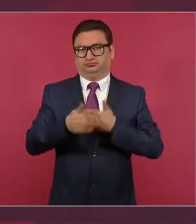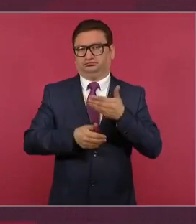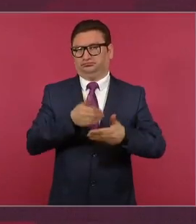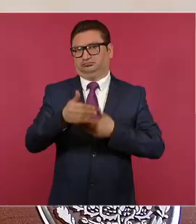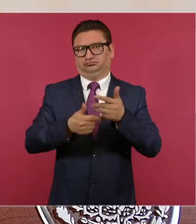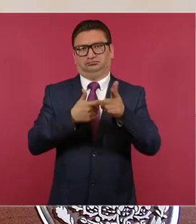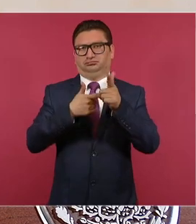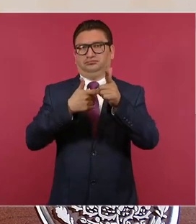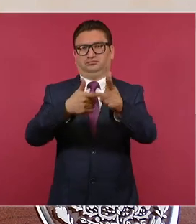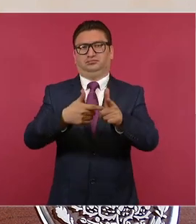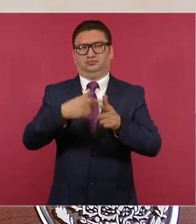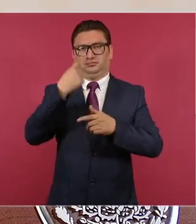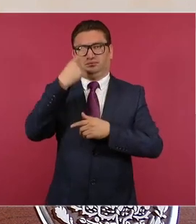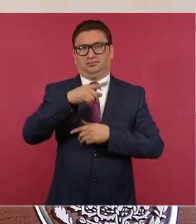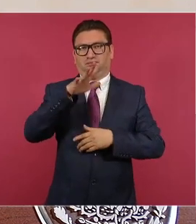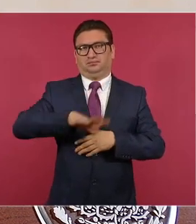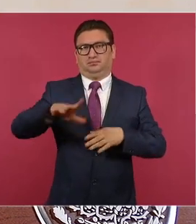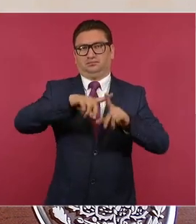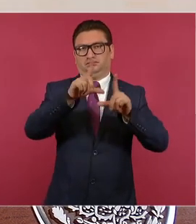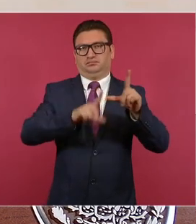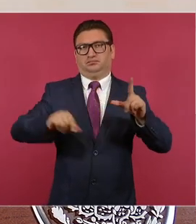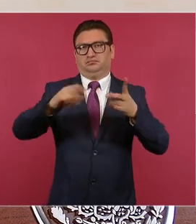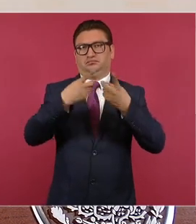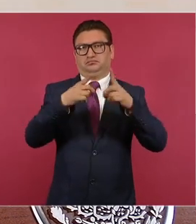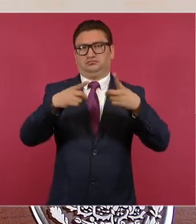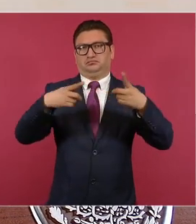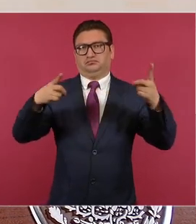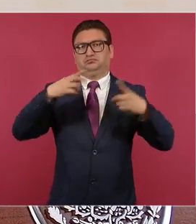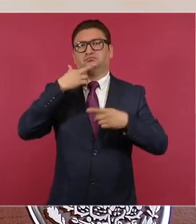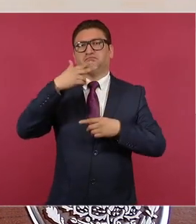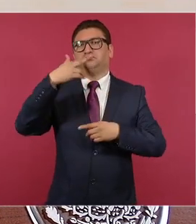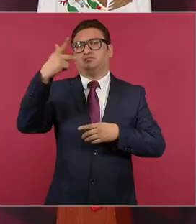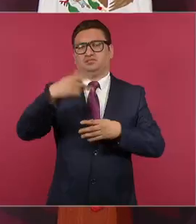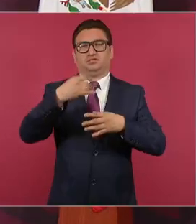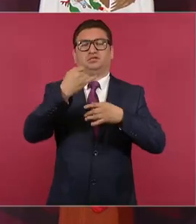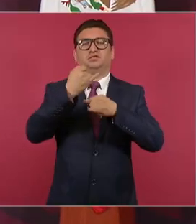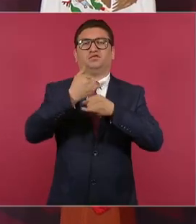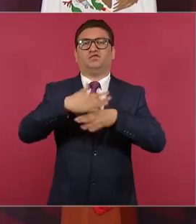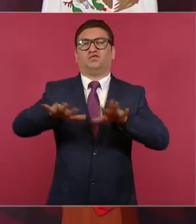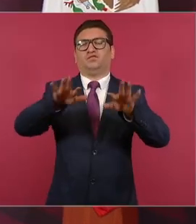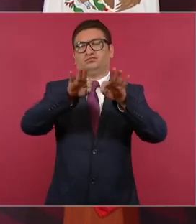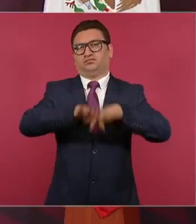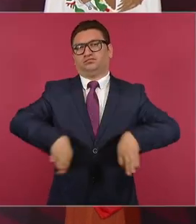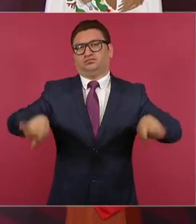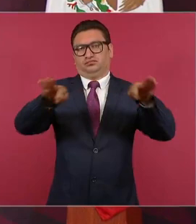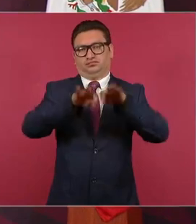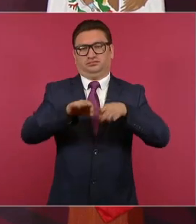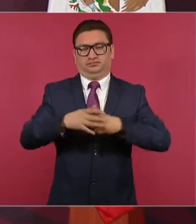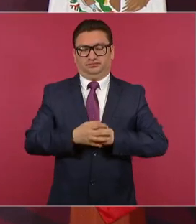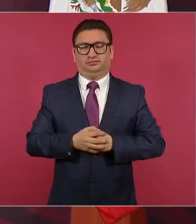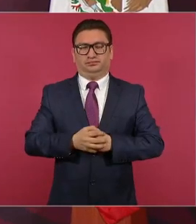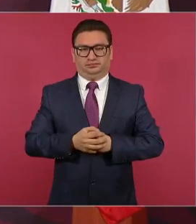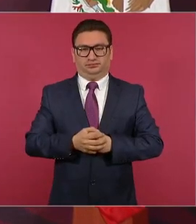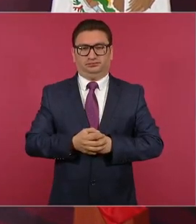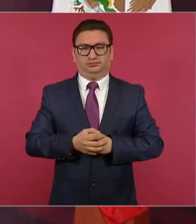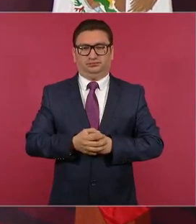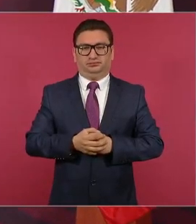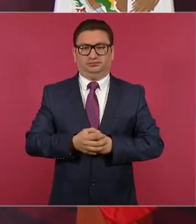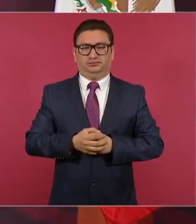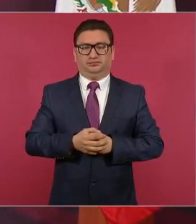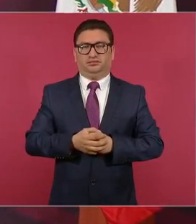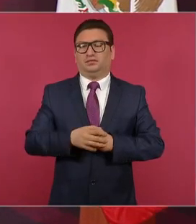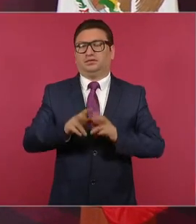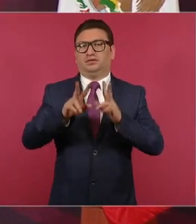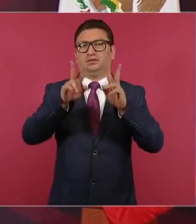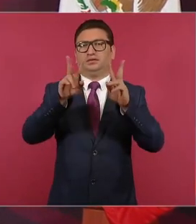avanzando en el desarrollo del país. La información es básica, lo que tiene que ver con